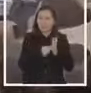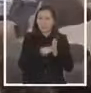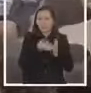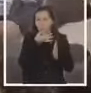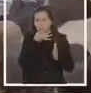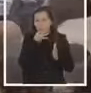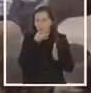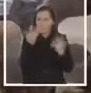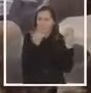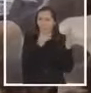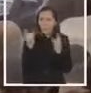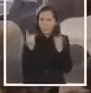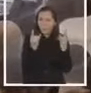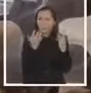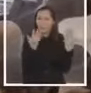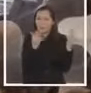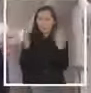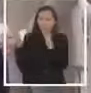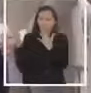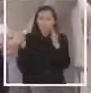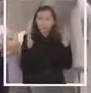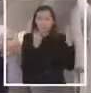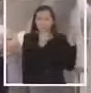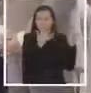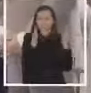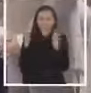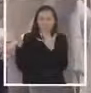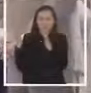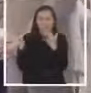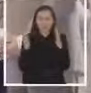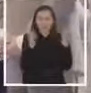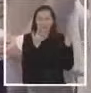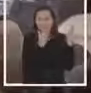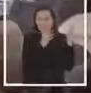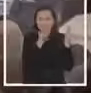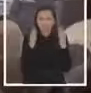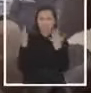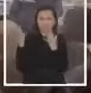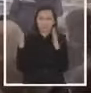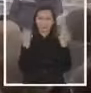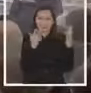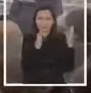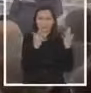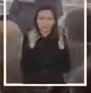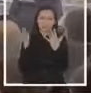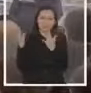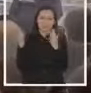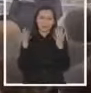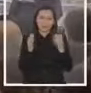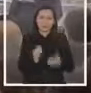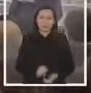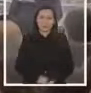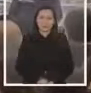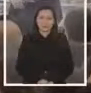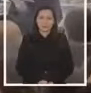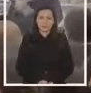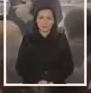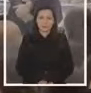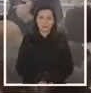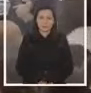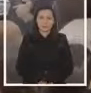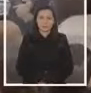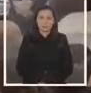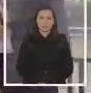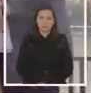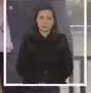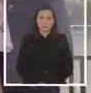del mar, de la minería, del transporte, las trabajadoras de casa particular, el comercio, y ahí hay bastante inquietud. Y lo que ha